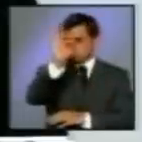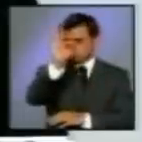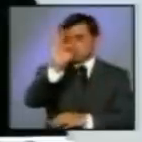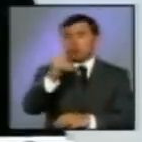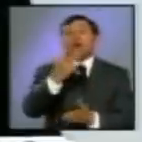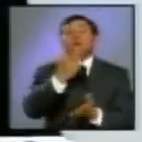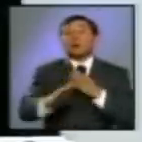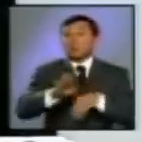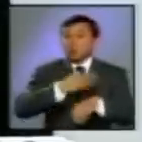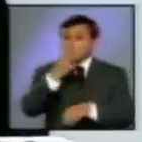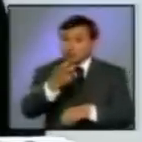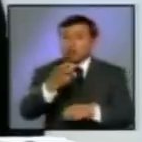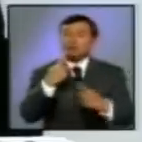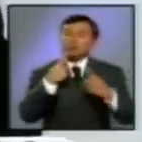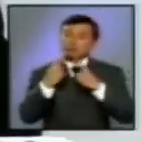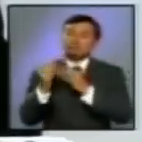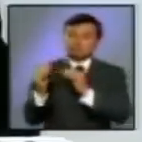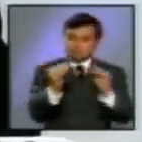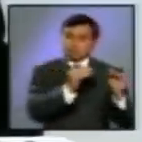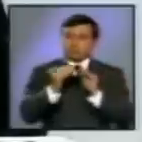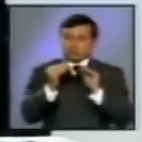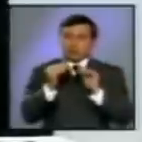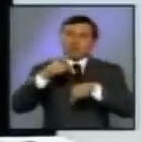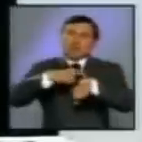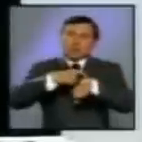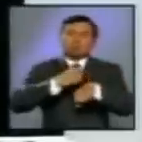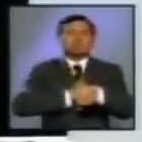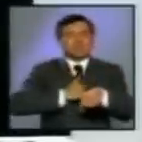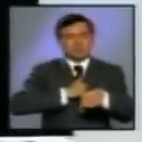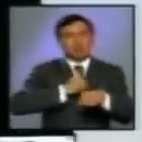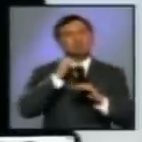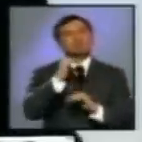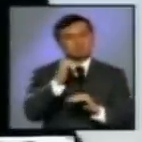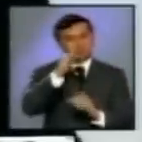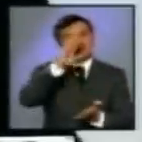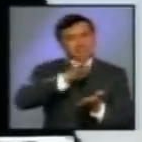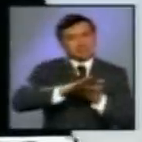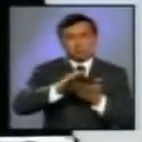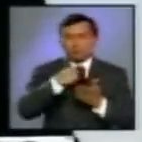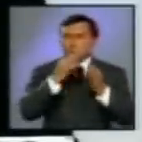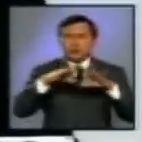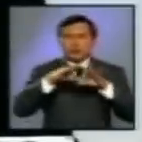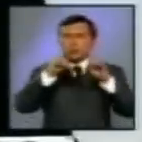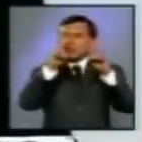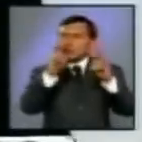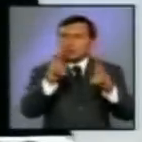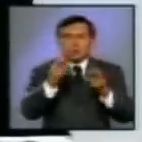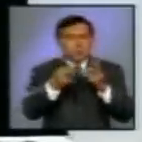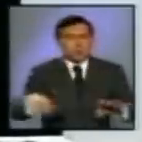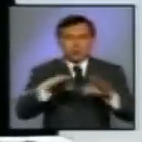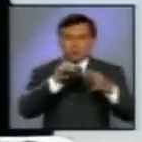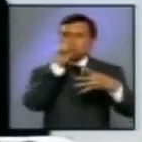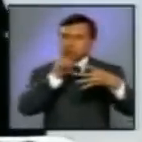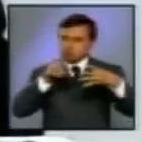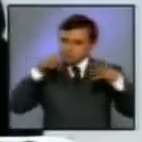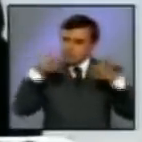este debate, no obstante la limitación de tiempo, me he comprometido a temas que son fundamentales. Primero, el de